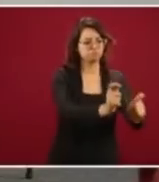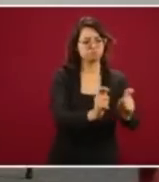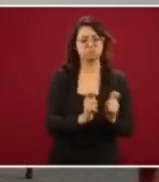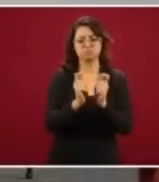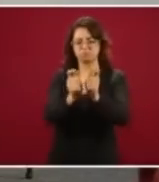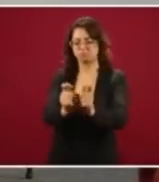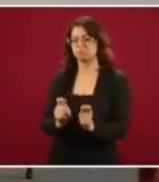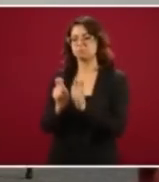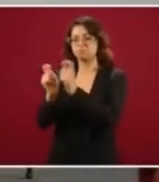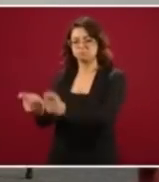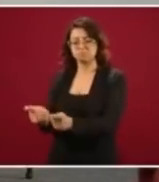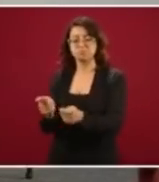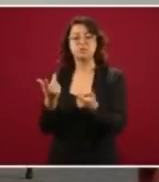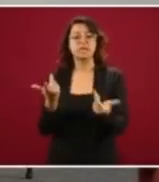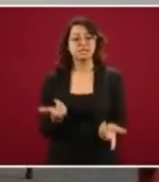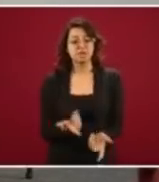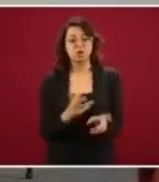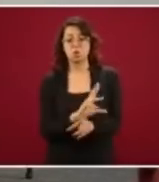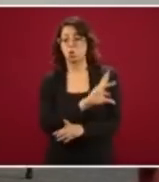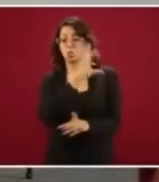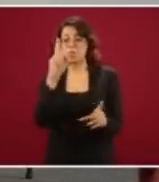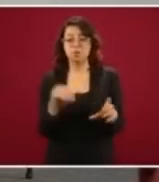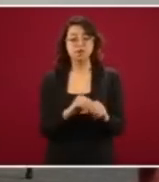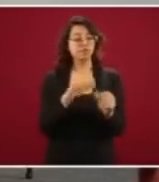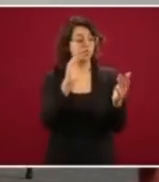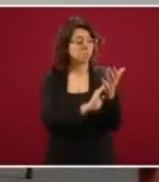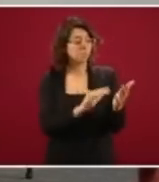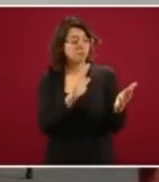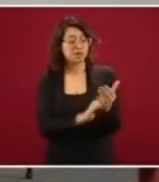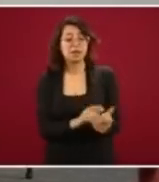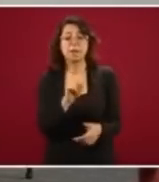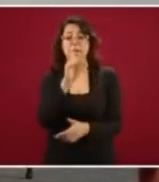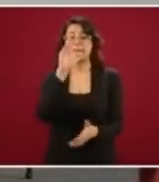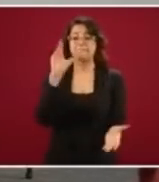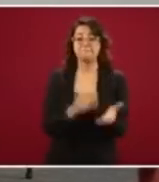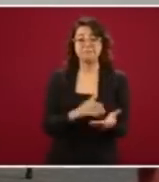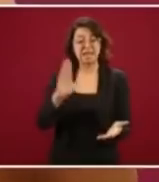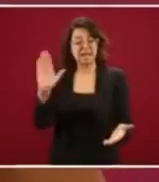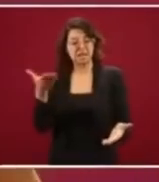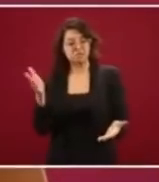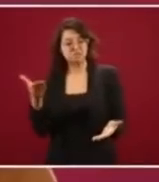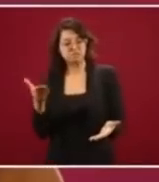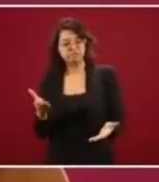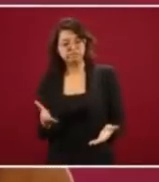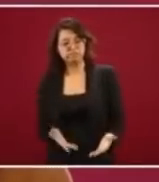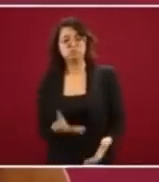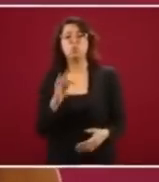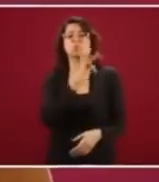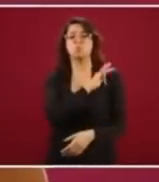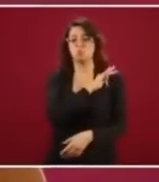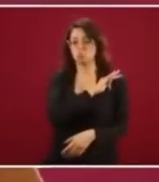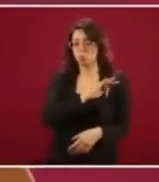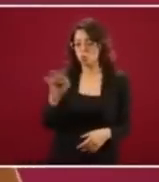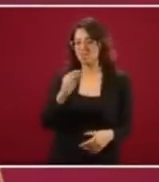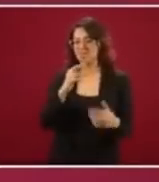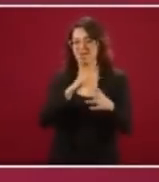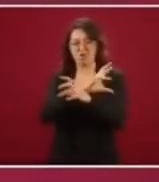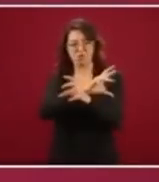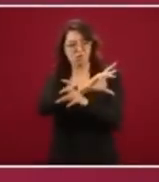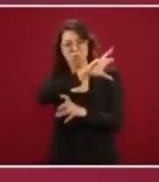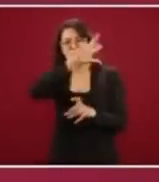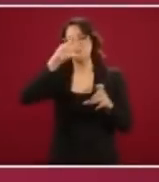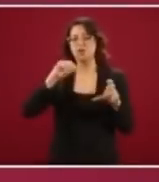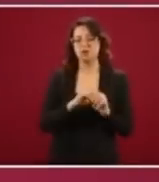que consistía en toda la documentación, más de 1,000 hojas, para que pudiesen conocer toda